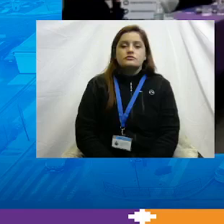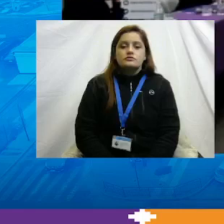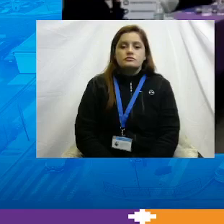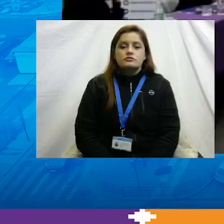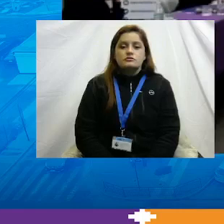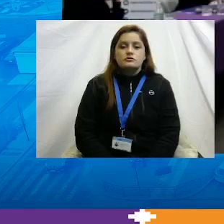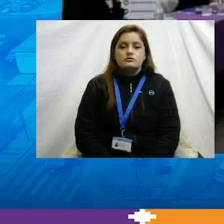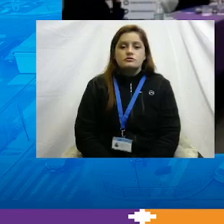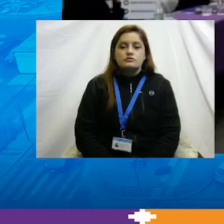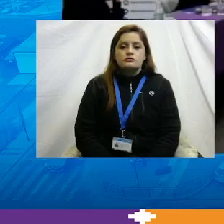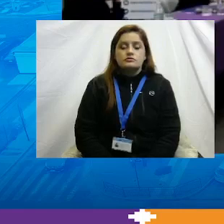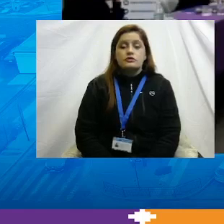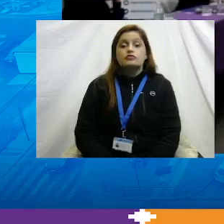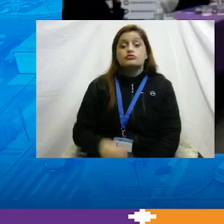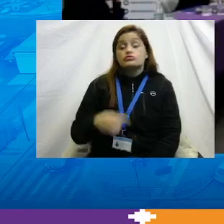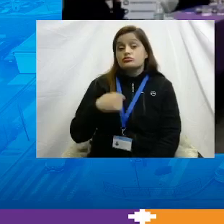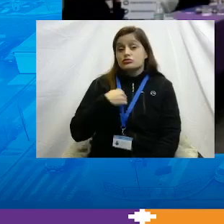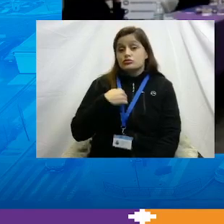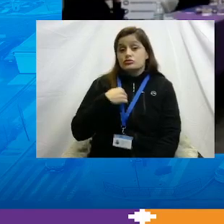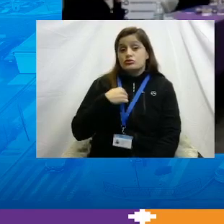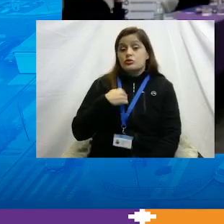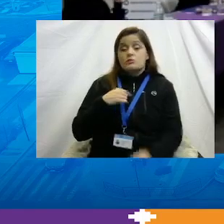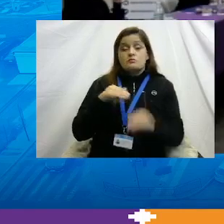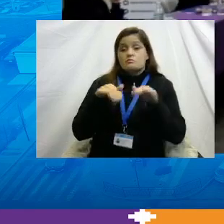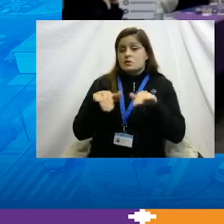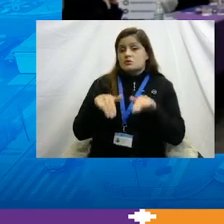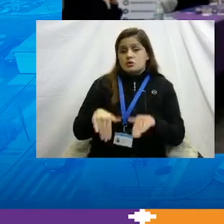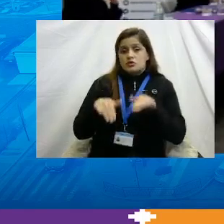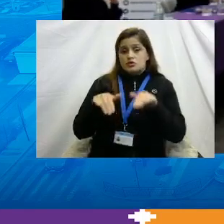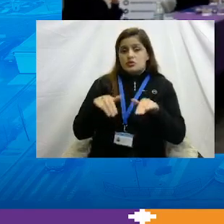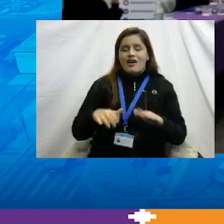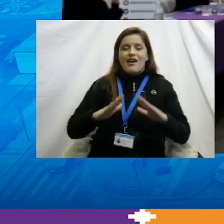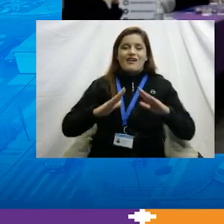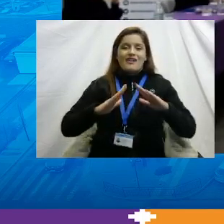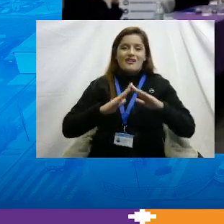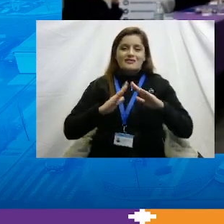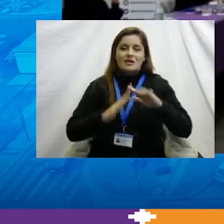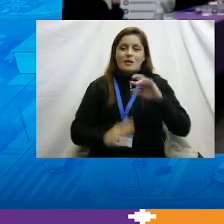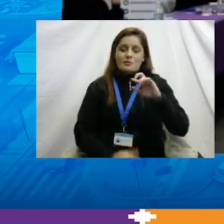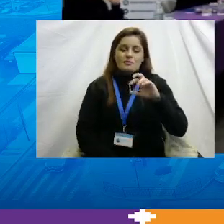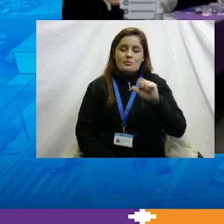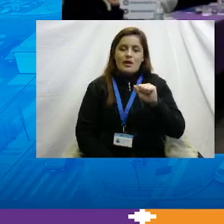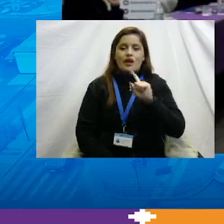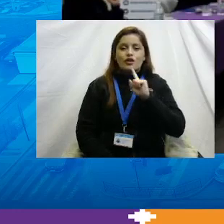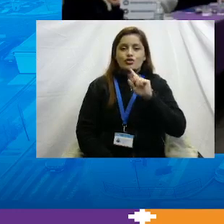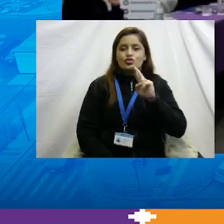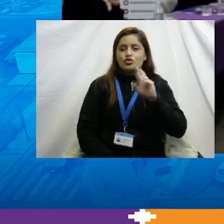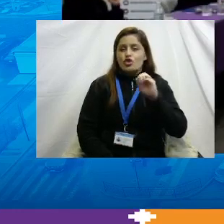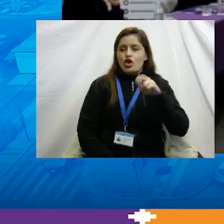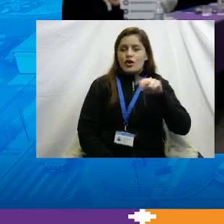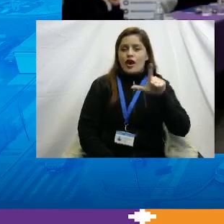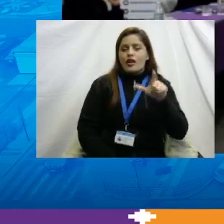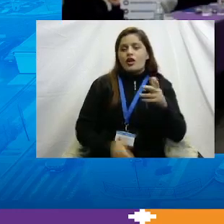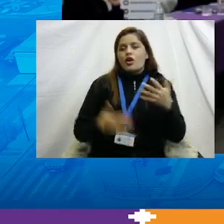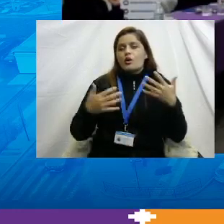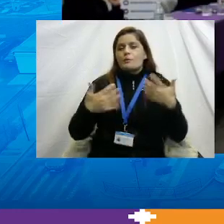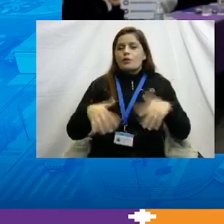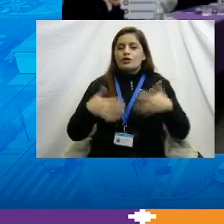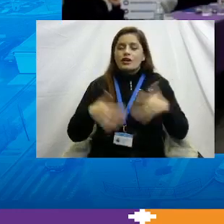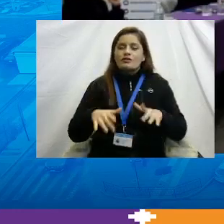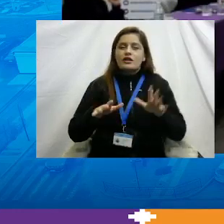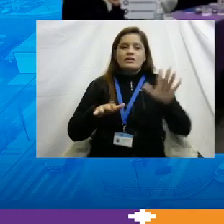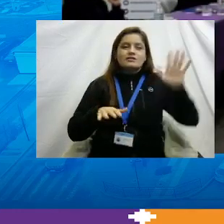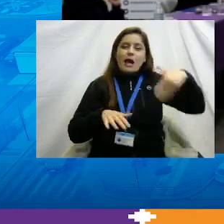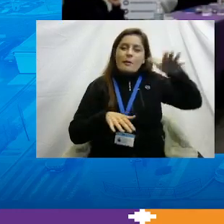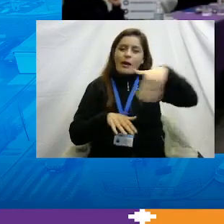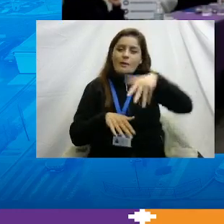del colega Armando, creo que estamos conectados hoy día, de las casas patronales, yo también lo tenía anotado. Sería importante juntarse también con los dirigentes, algo